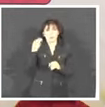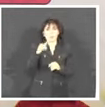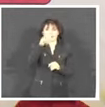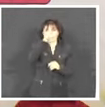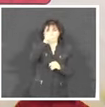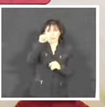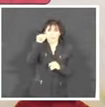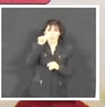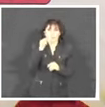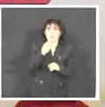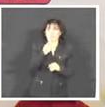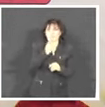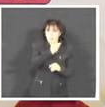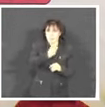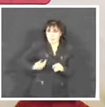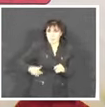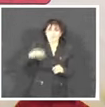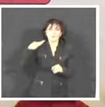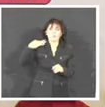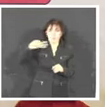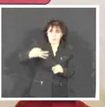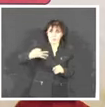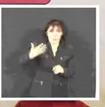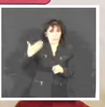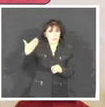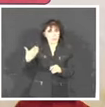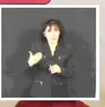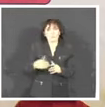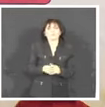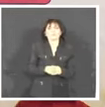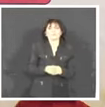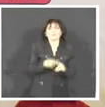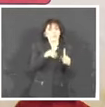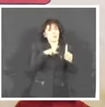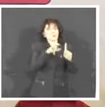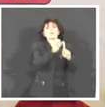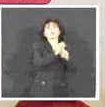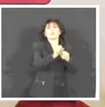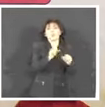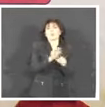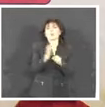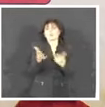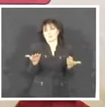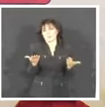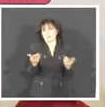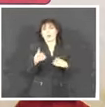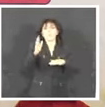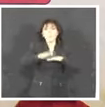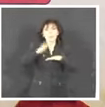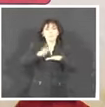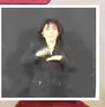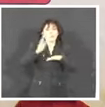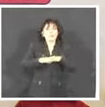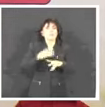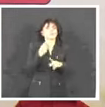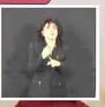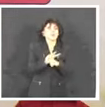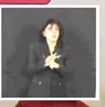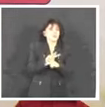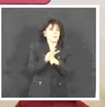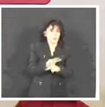el presidente de la República. El objetivo es que haya más preparatorias y